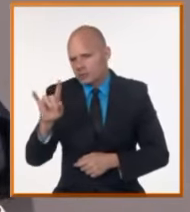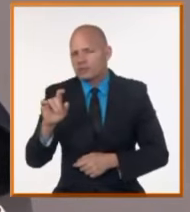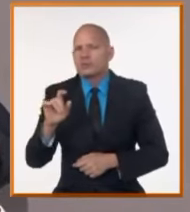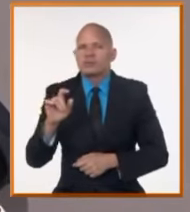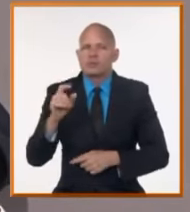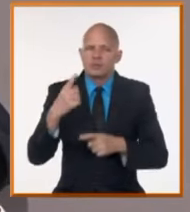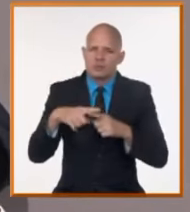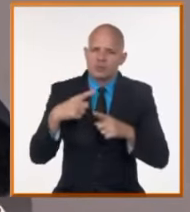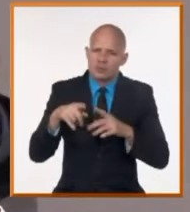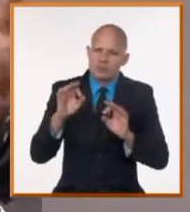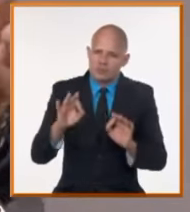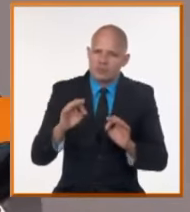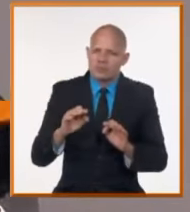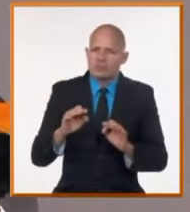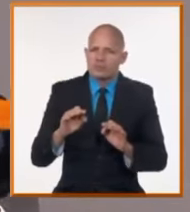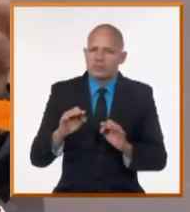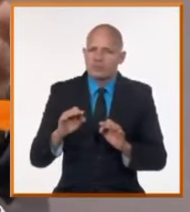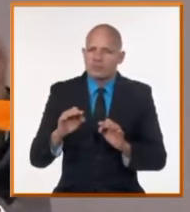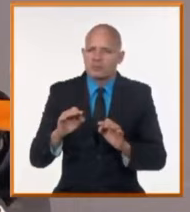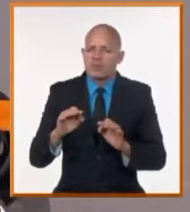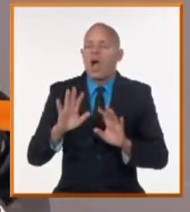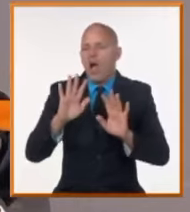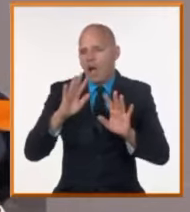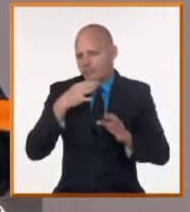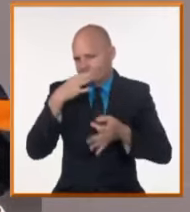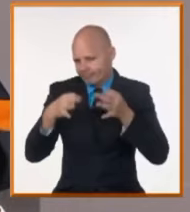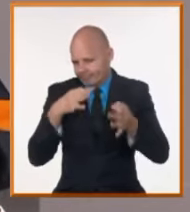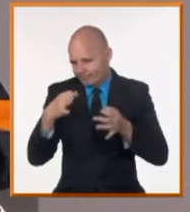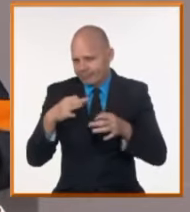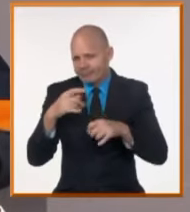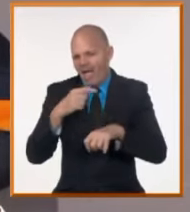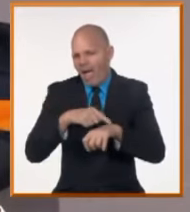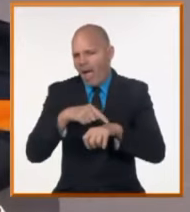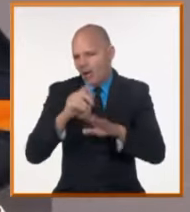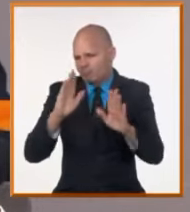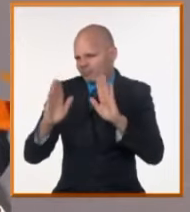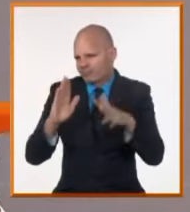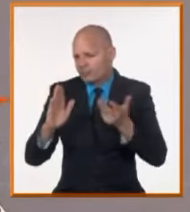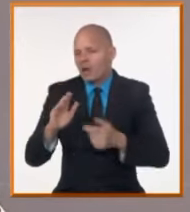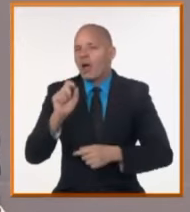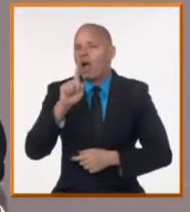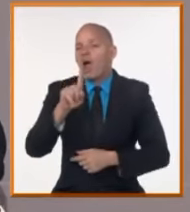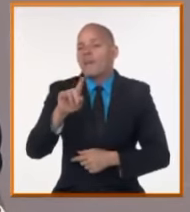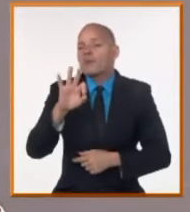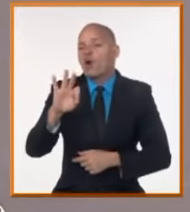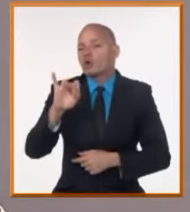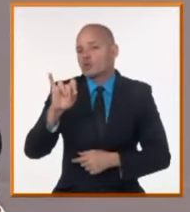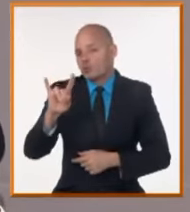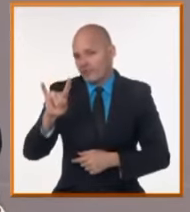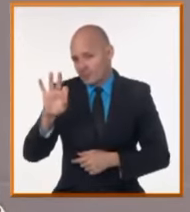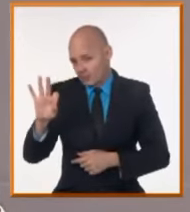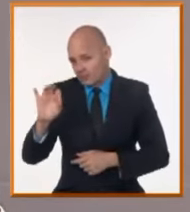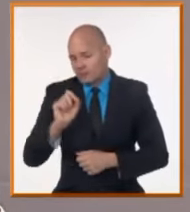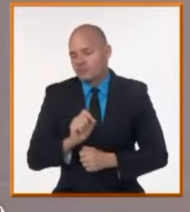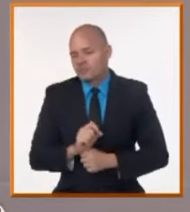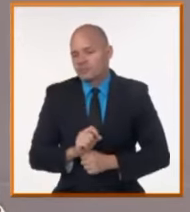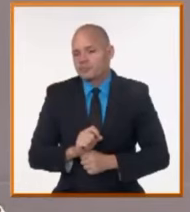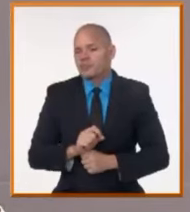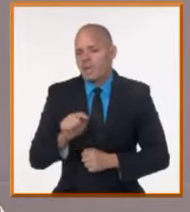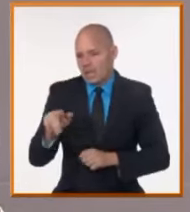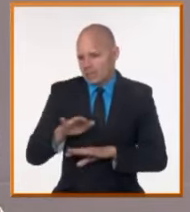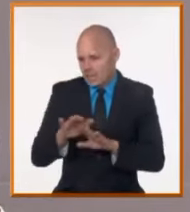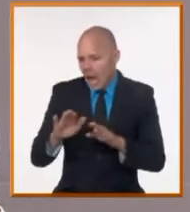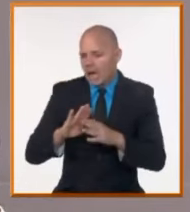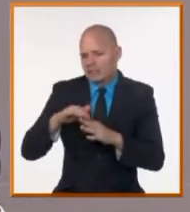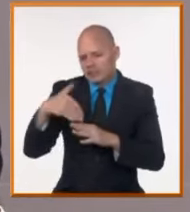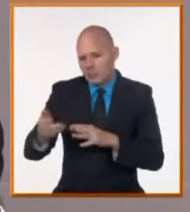camino, y si le hacen falta unos minutos, no, yo no, le cedería. No. Vamos a dar el a salto, alguno. Vamos a dar el salto, que por cuestiones de tiempo. Bueno, okay.